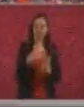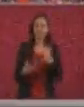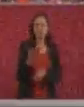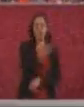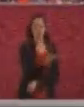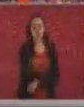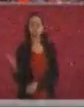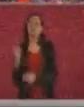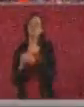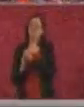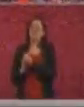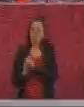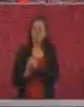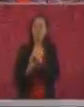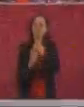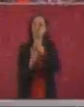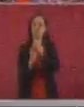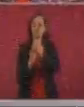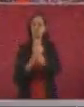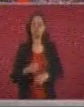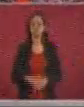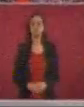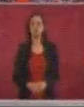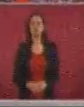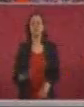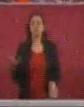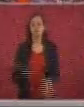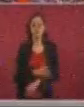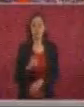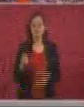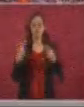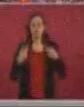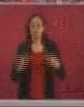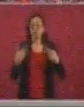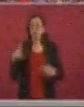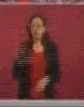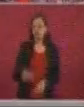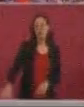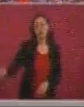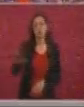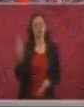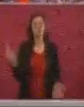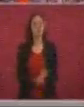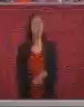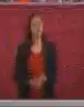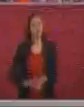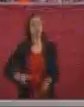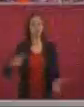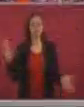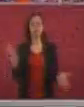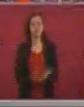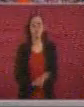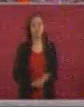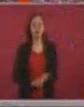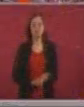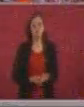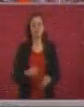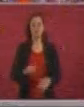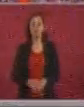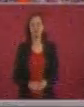votaron supuestamente lo hicieron por el PAN. Entonces, ¿dónde estaba esa popularidad de Andrés